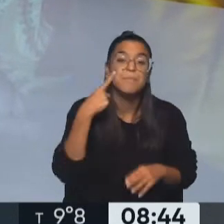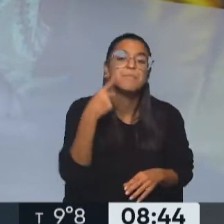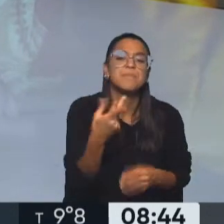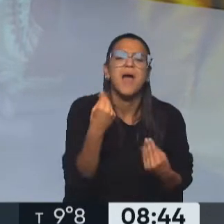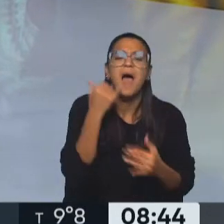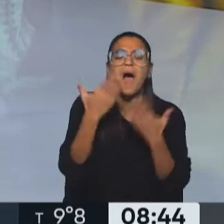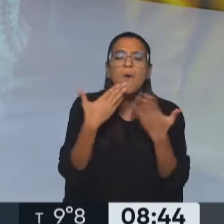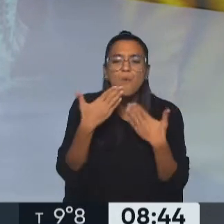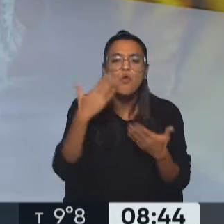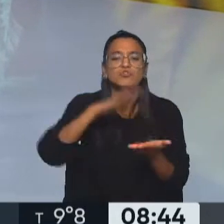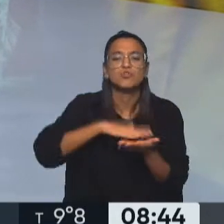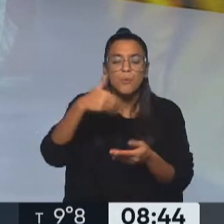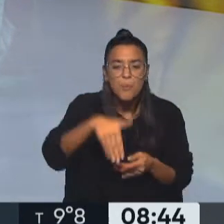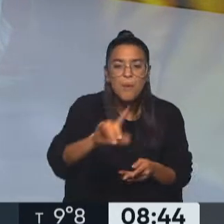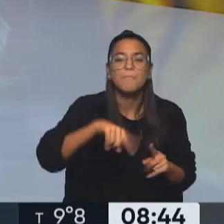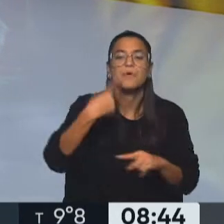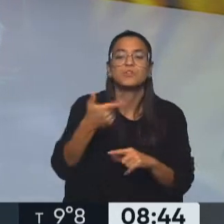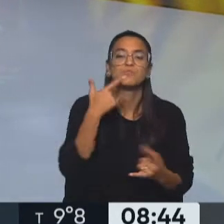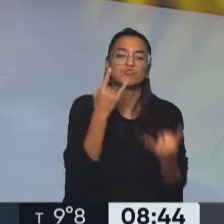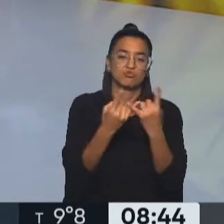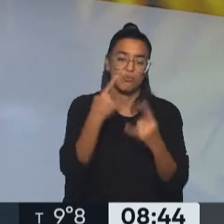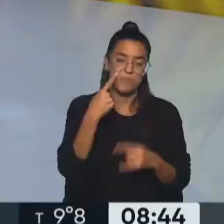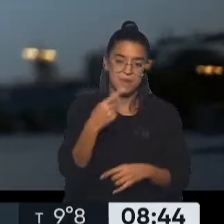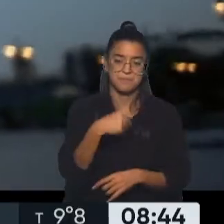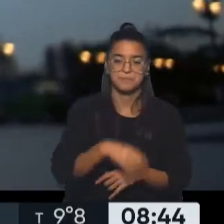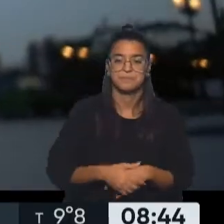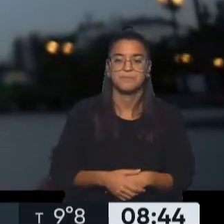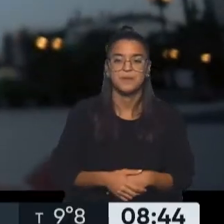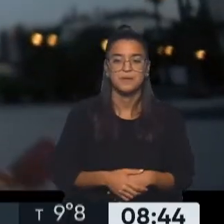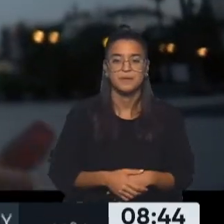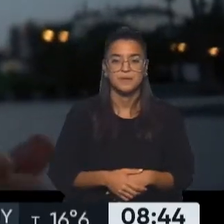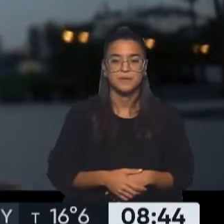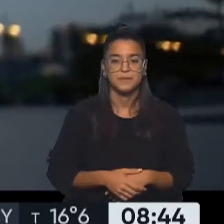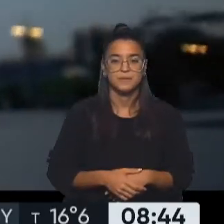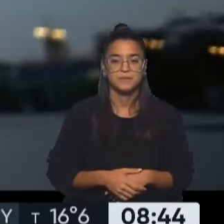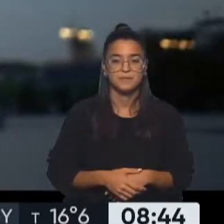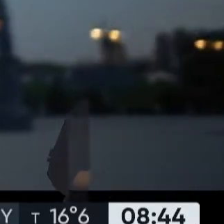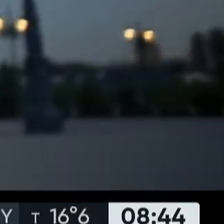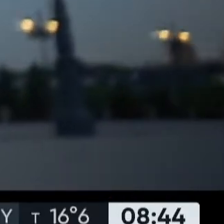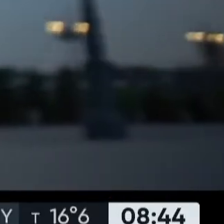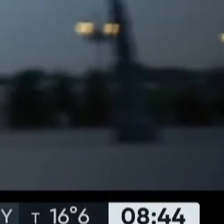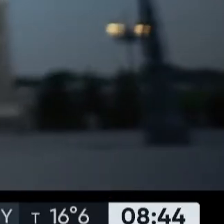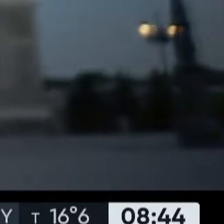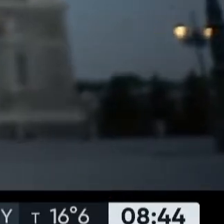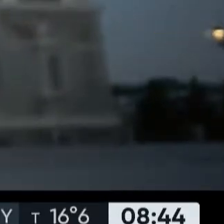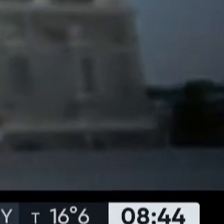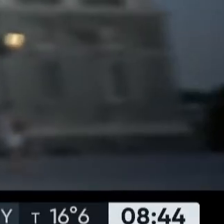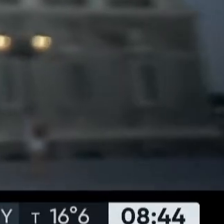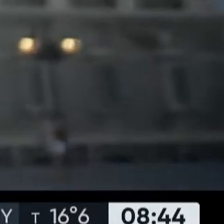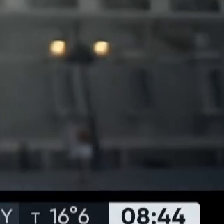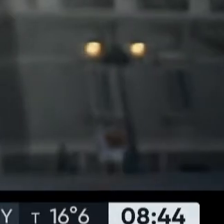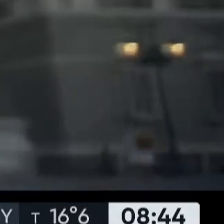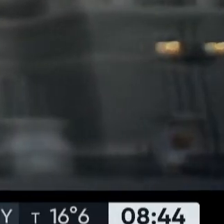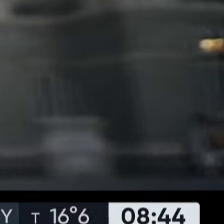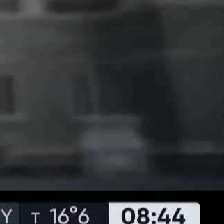Sujatovich hablando del que será su próximo show en el Movistar Arena. No aguanto más tu amor, no aguanto más tu